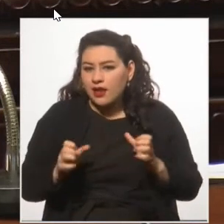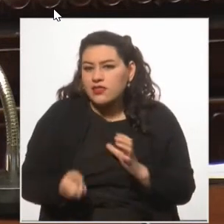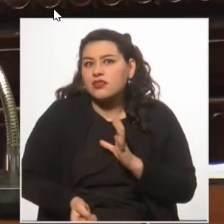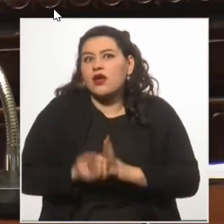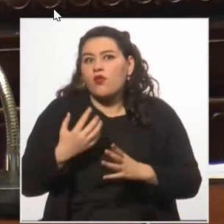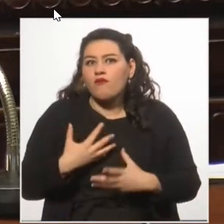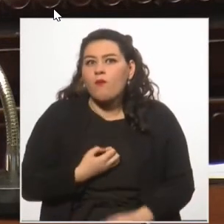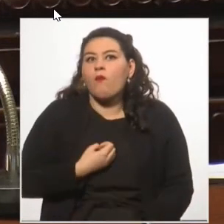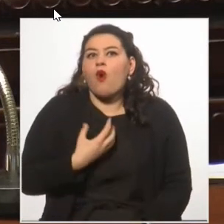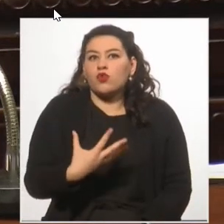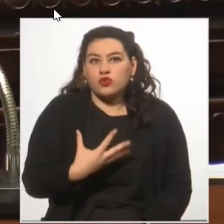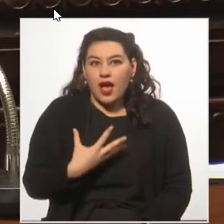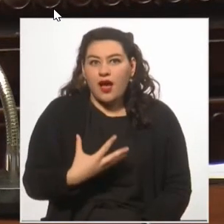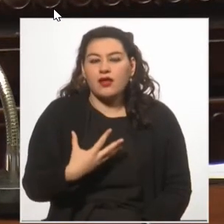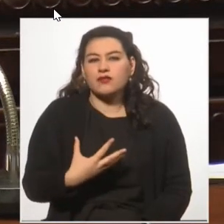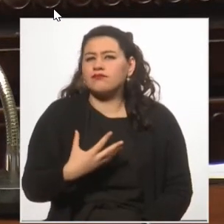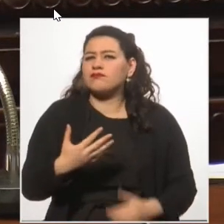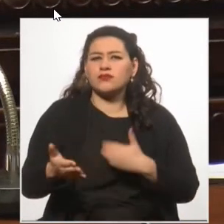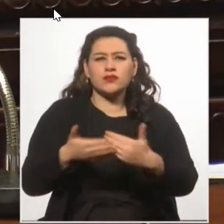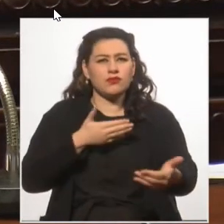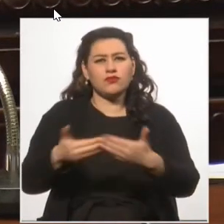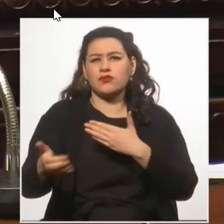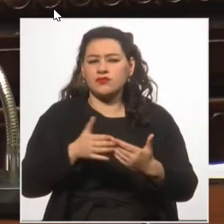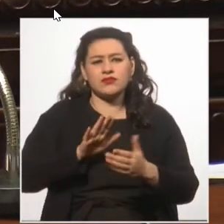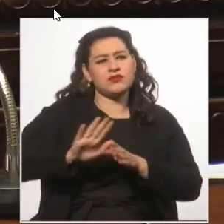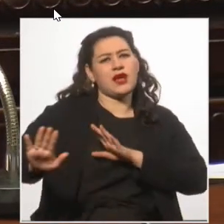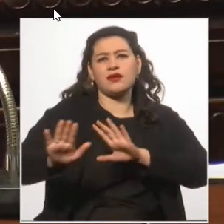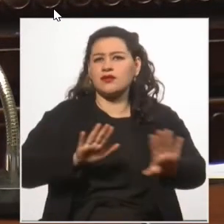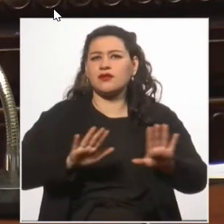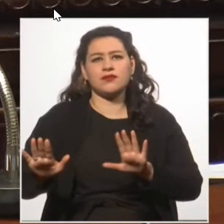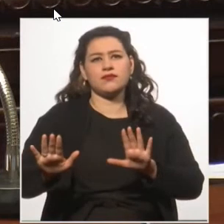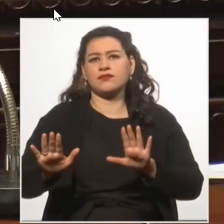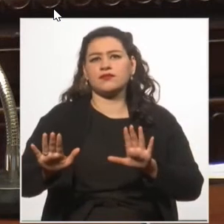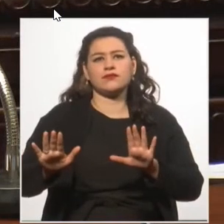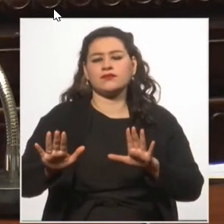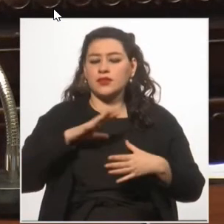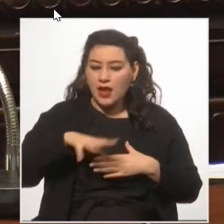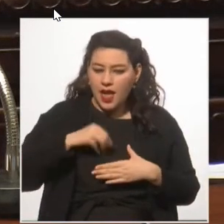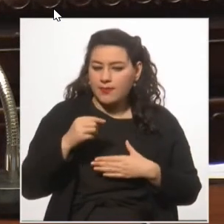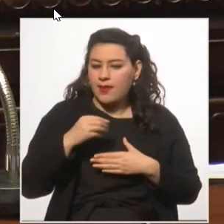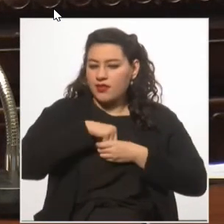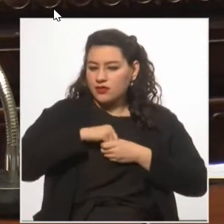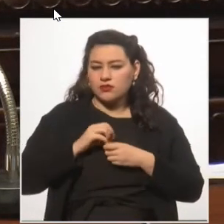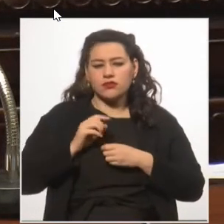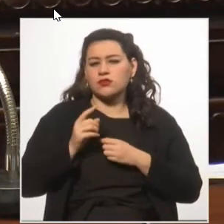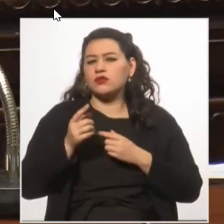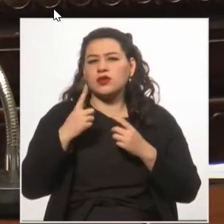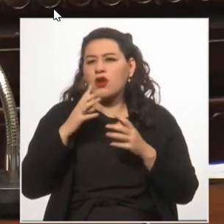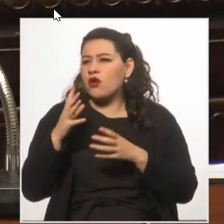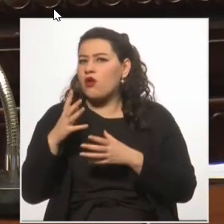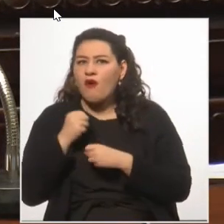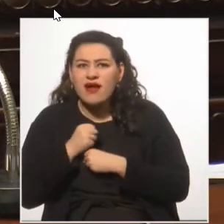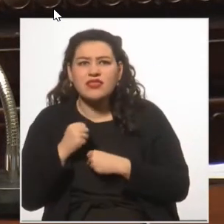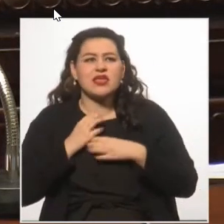de la voluntad ahuyente con heroico clamor del fondo de las almas todas las